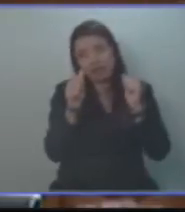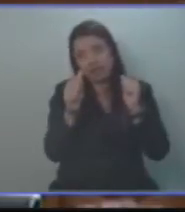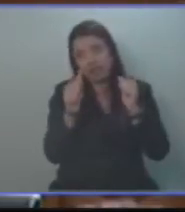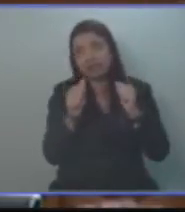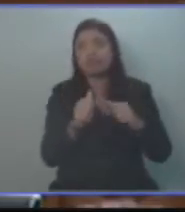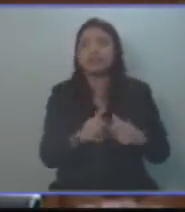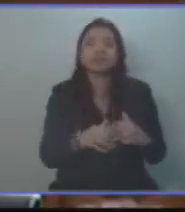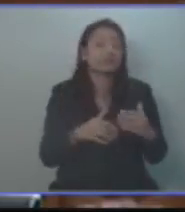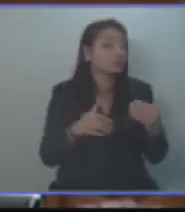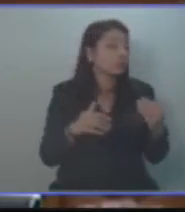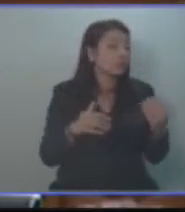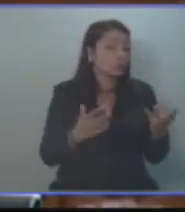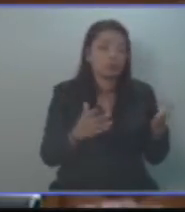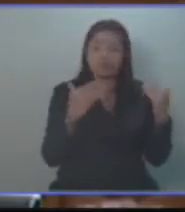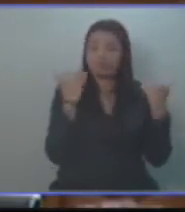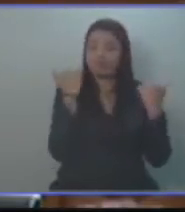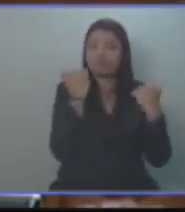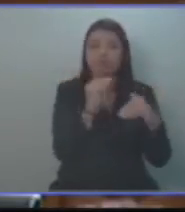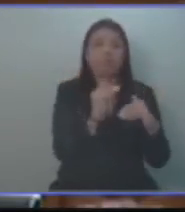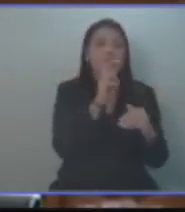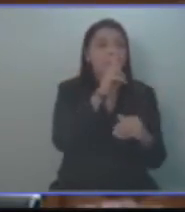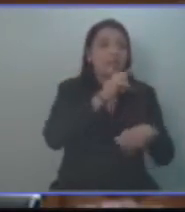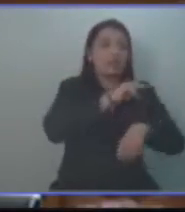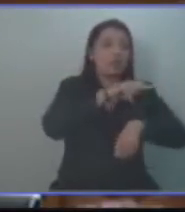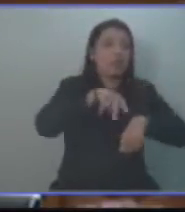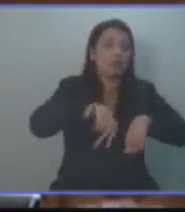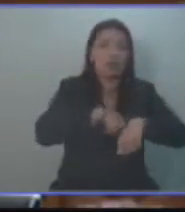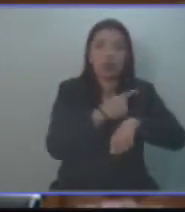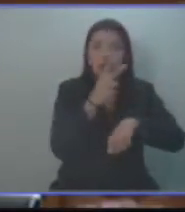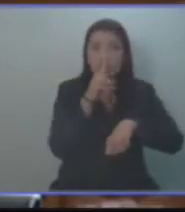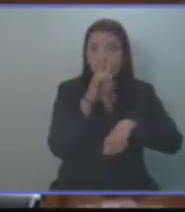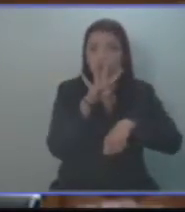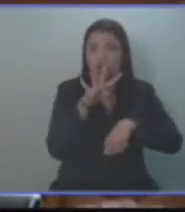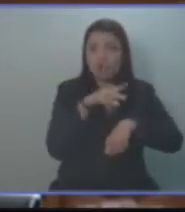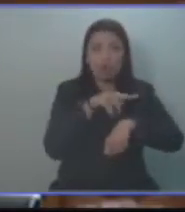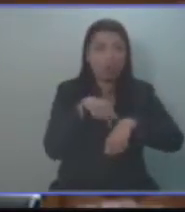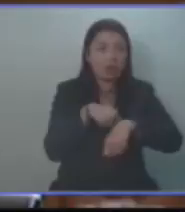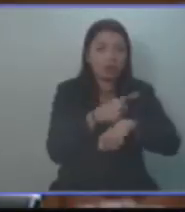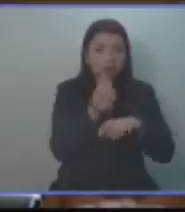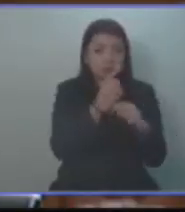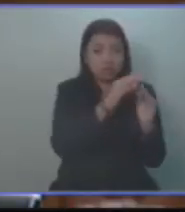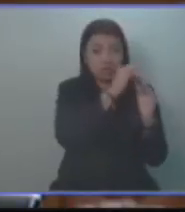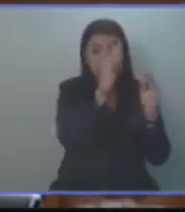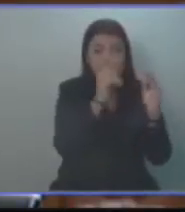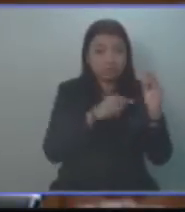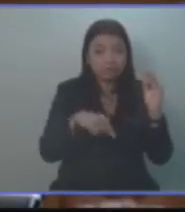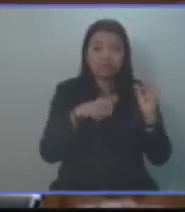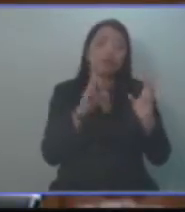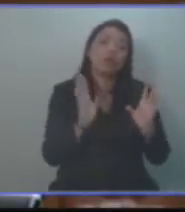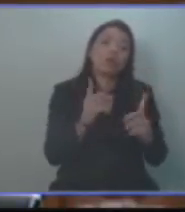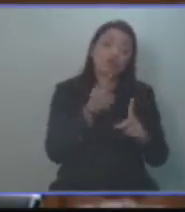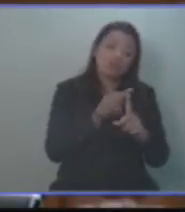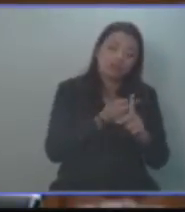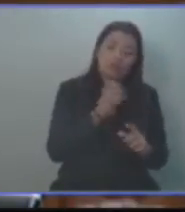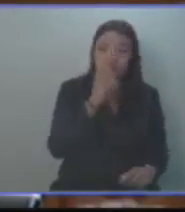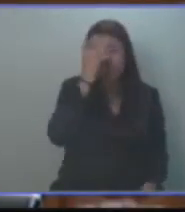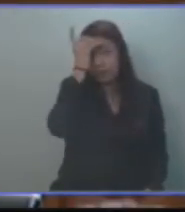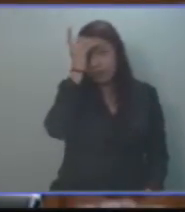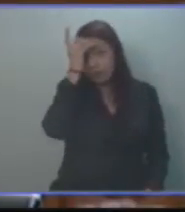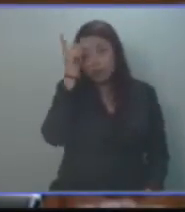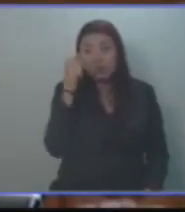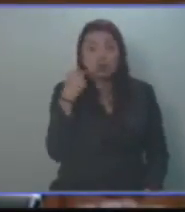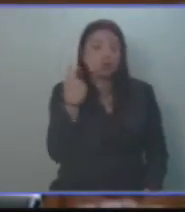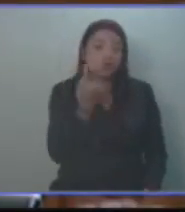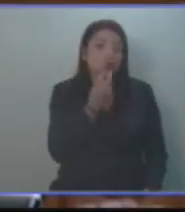día, no excediendo de 24 horas continuas. En caso de sábado y domingo, la jornada será únicamente